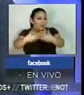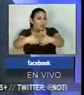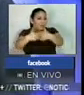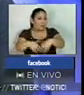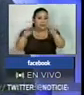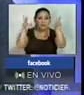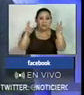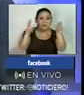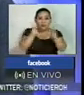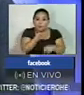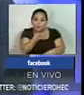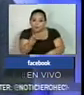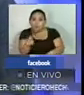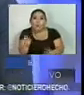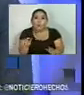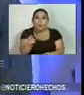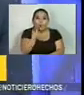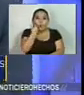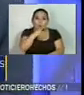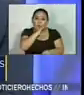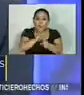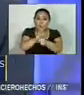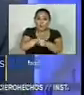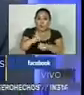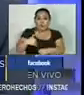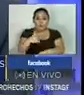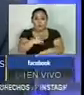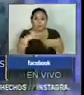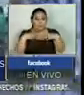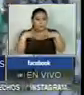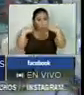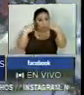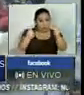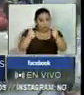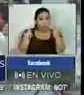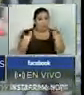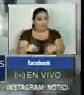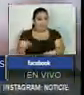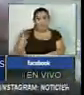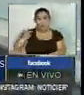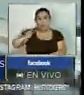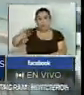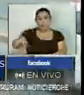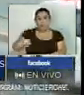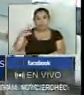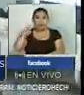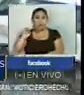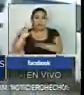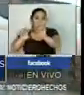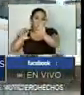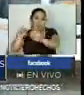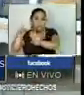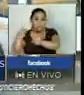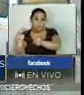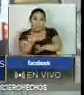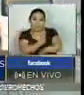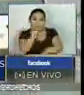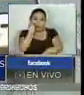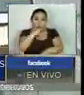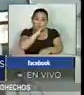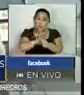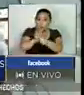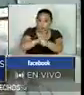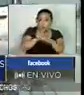respecto a los números que arroja el Ministerio de Salud en el tema del coronavirus. Tenemos 2.081 contagios, existen 219